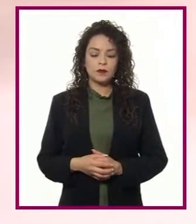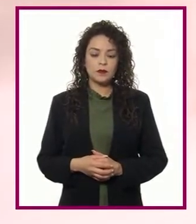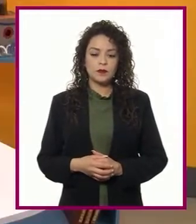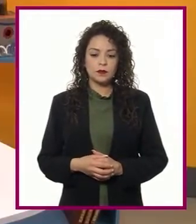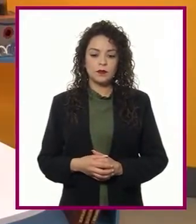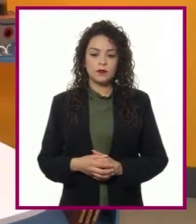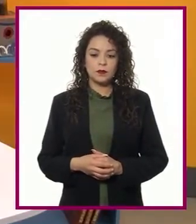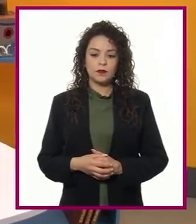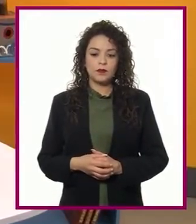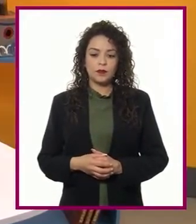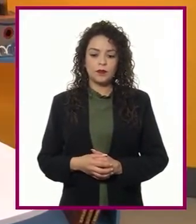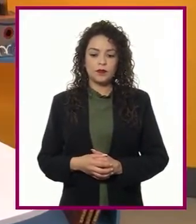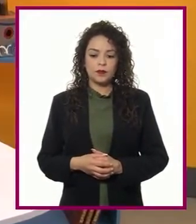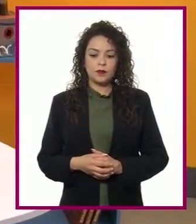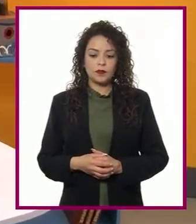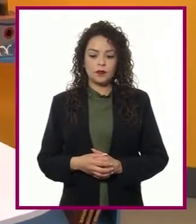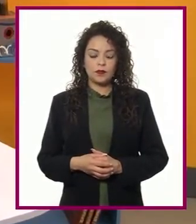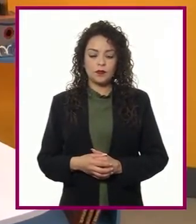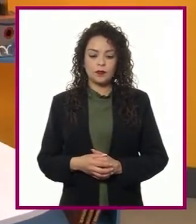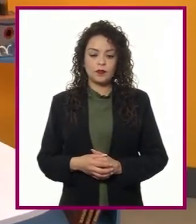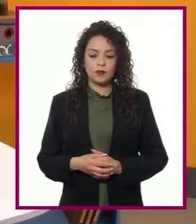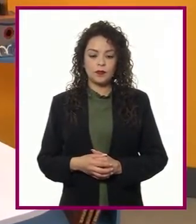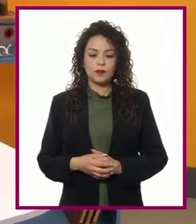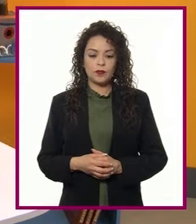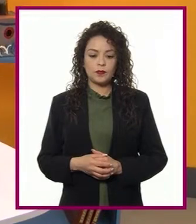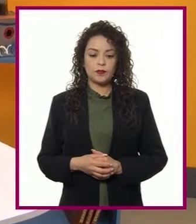Colocamos semillas